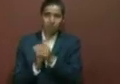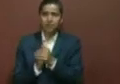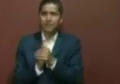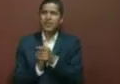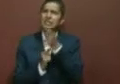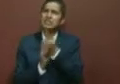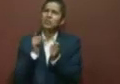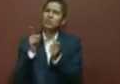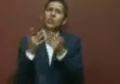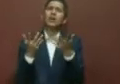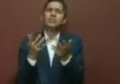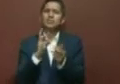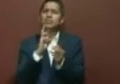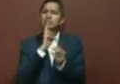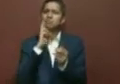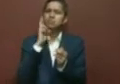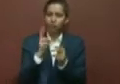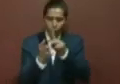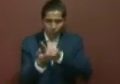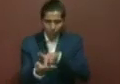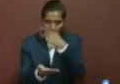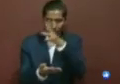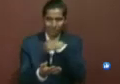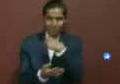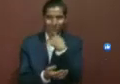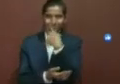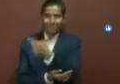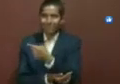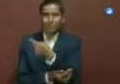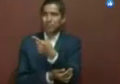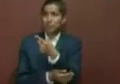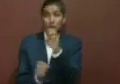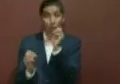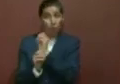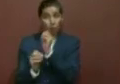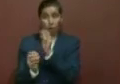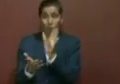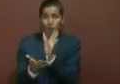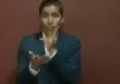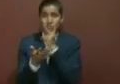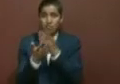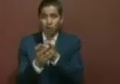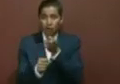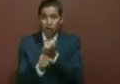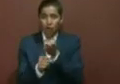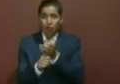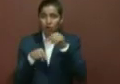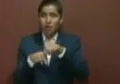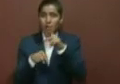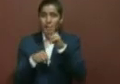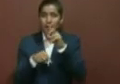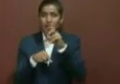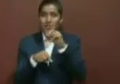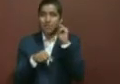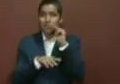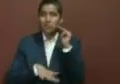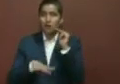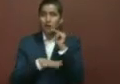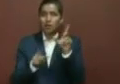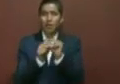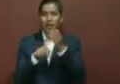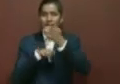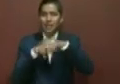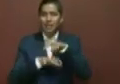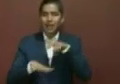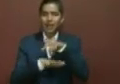¿Qué le hubiera respondido? Y reitero, no han planteado la posibilidad, porque creo que es aquí lo único que queda del PRD, un partido estatal.